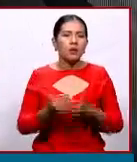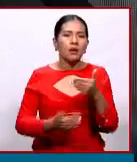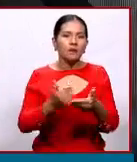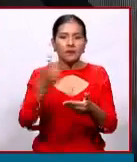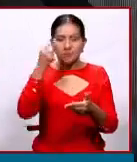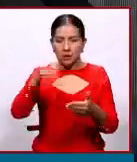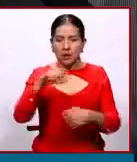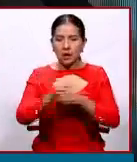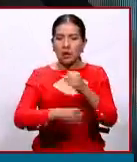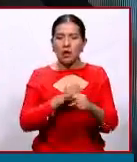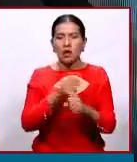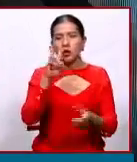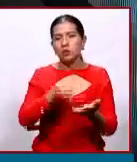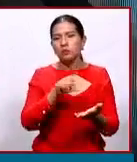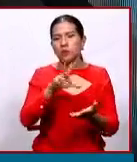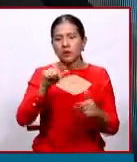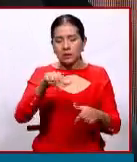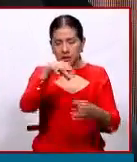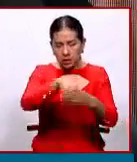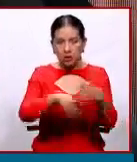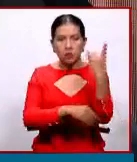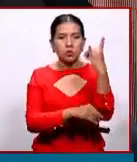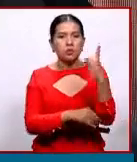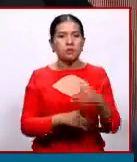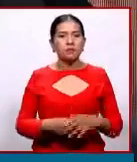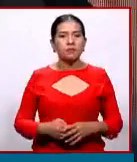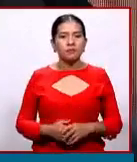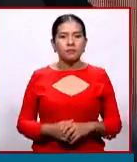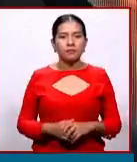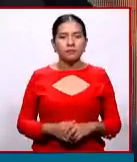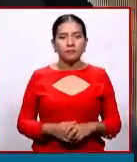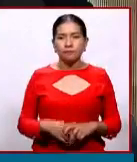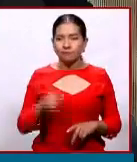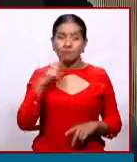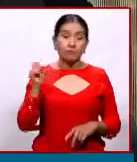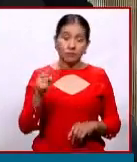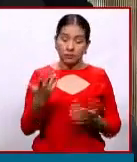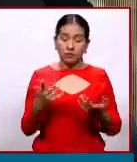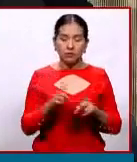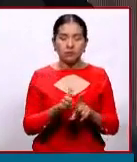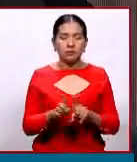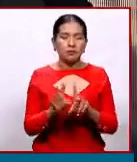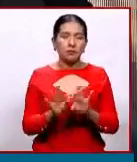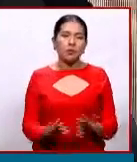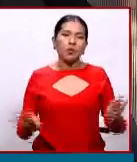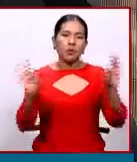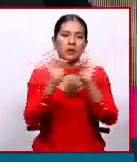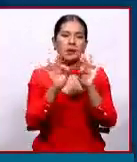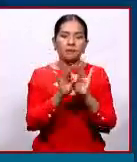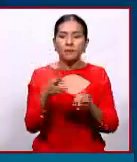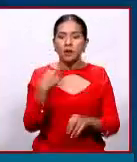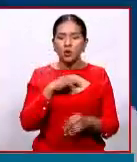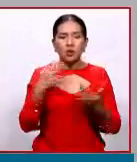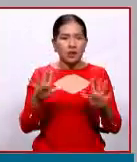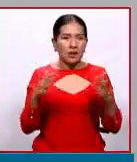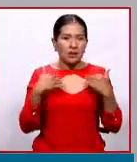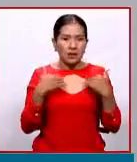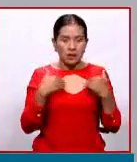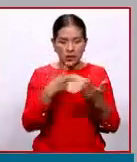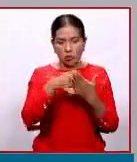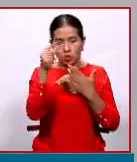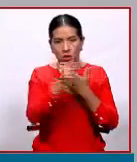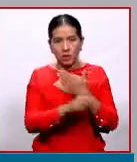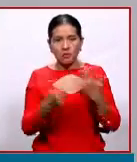esta gestión 2023 en ese sentido? Bien, también son importantes. Nosotros tenemos programado alrededor